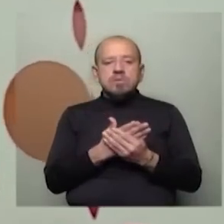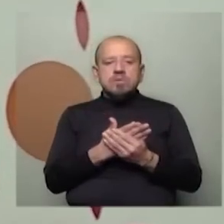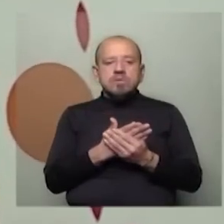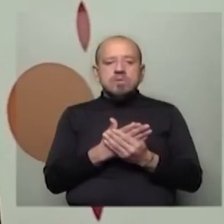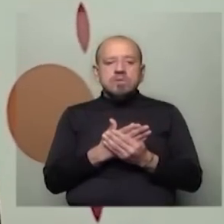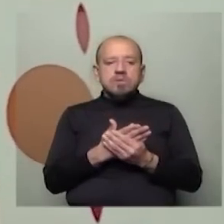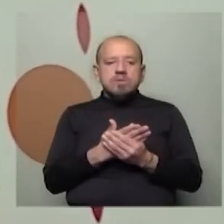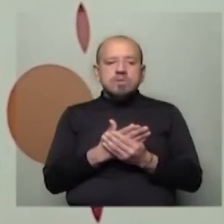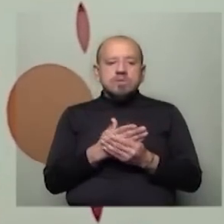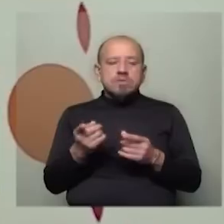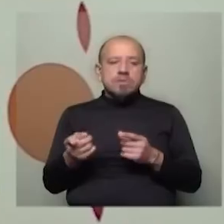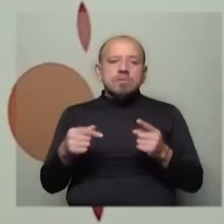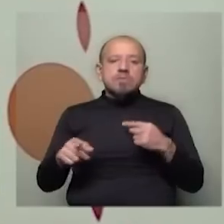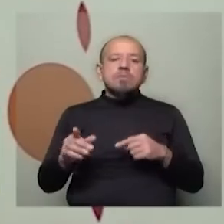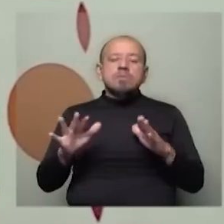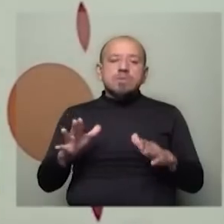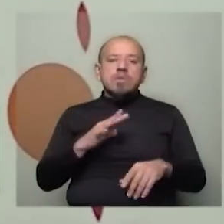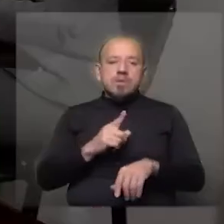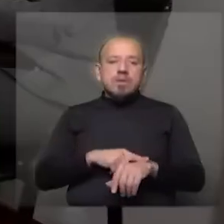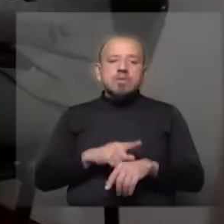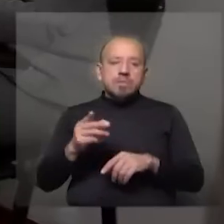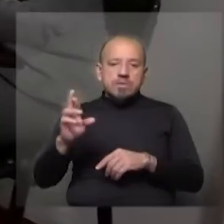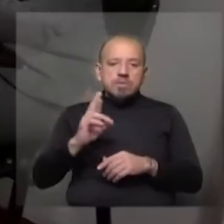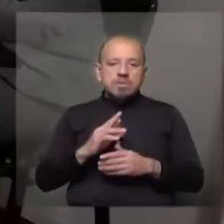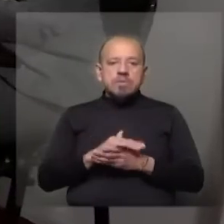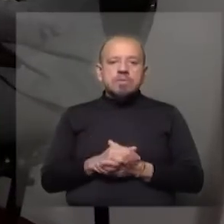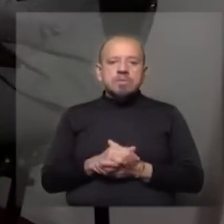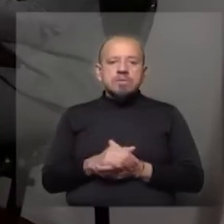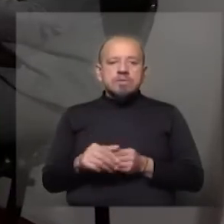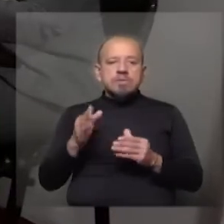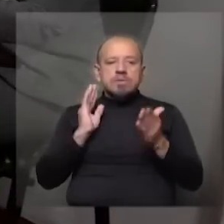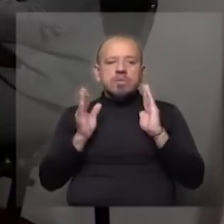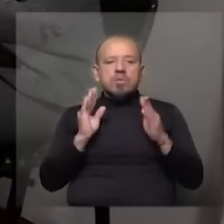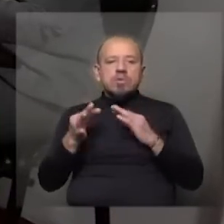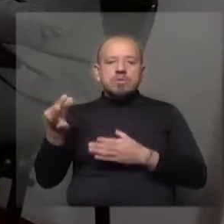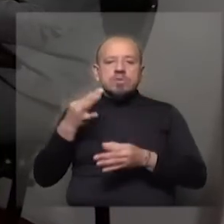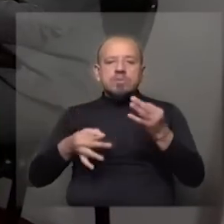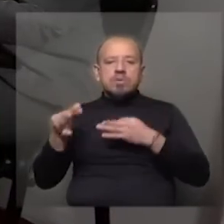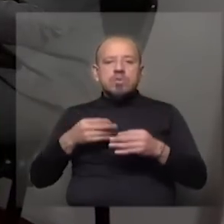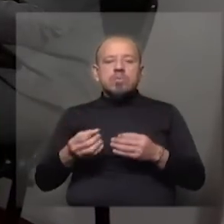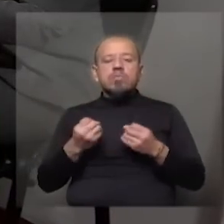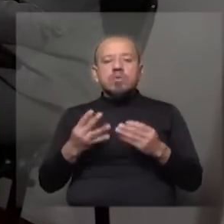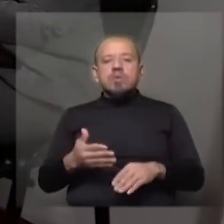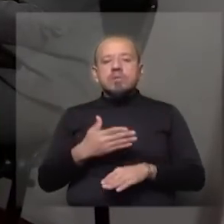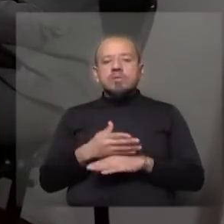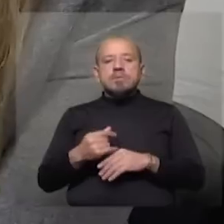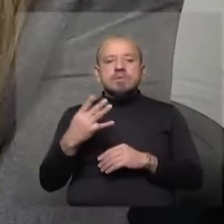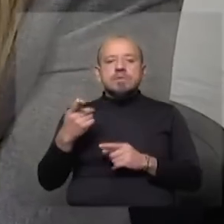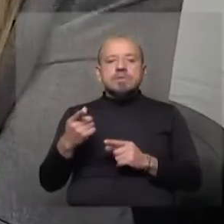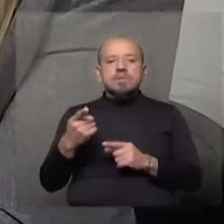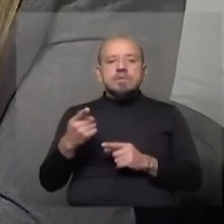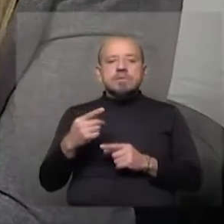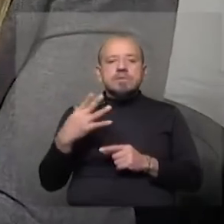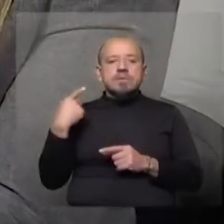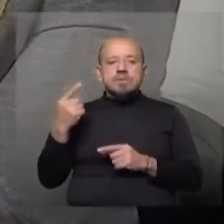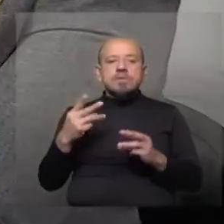también están en plazo para contestar el abogado explicó que la polémica surgió luego que la dirección general de